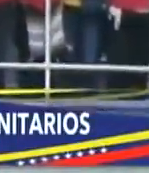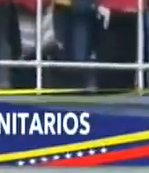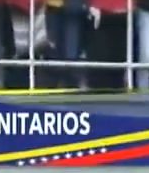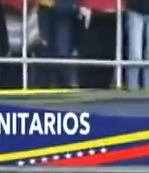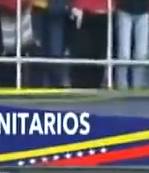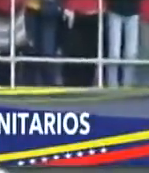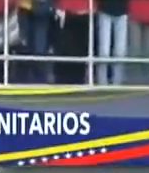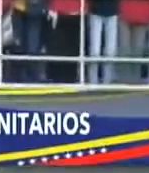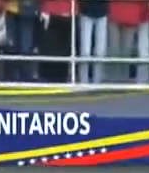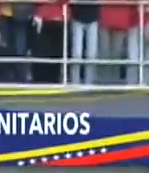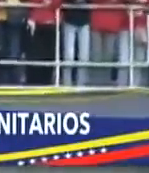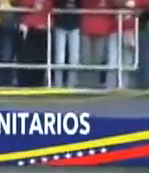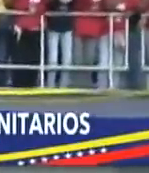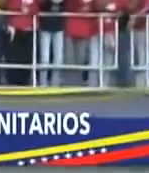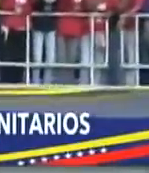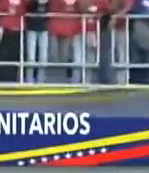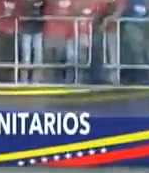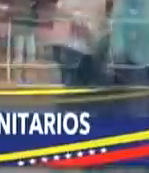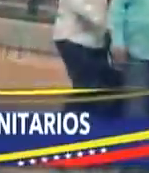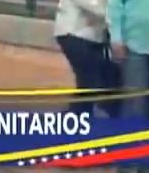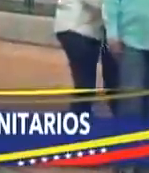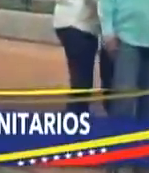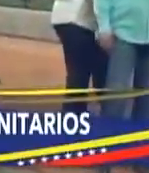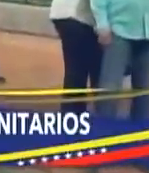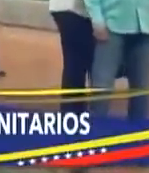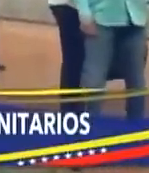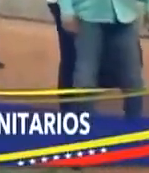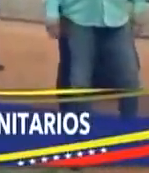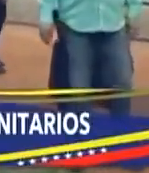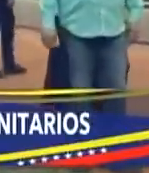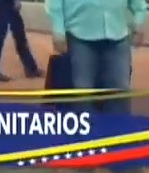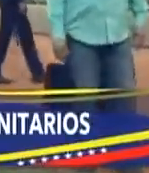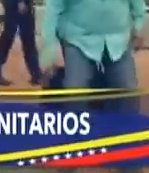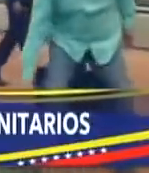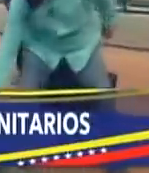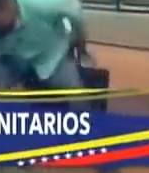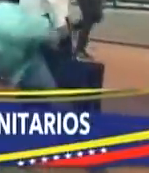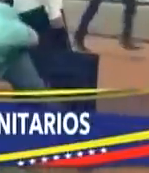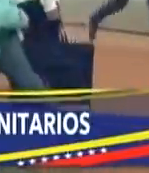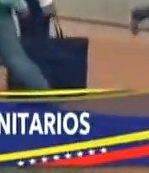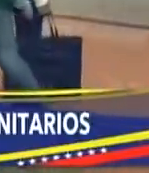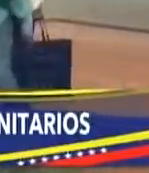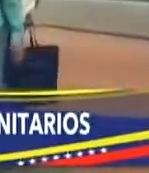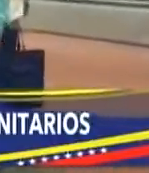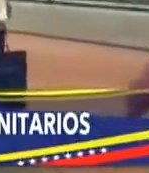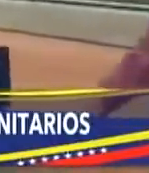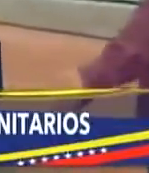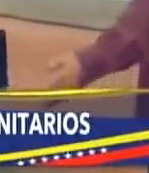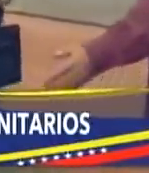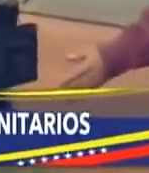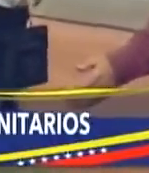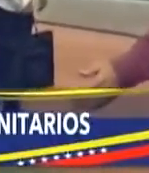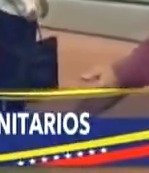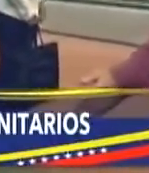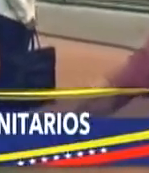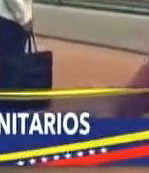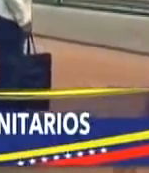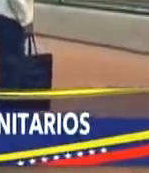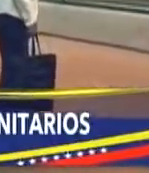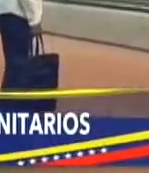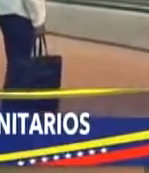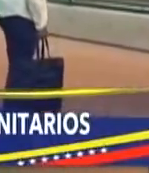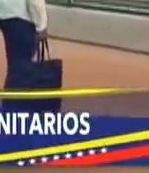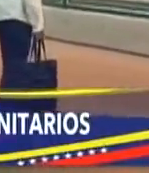deberes públicos que además tienen cada uno de los ciudadanos en cada comunidad. Vemos allí lo que ha sido entonces